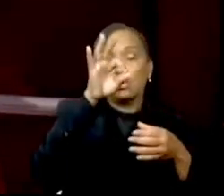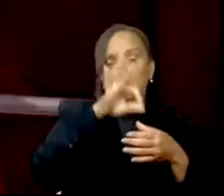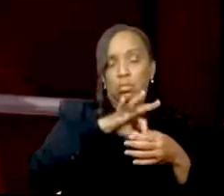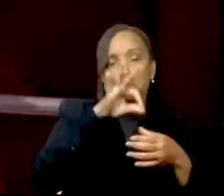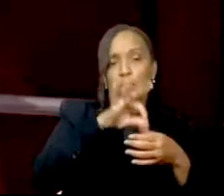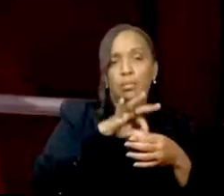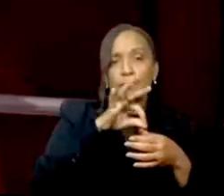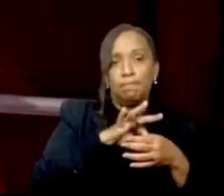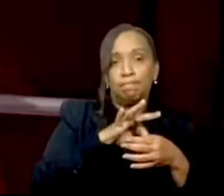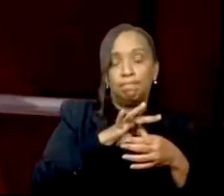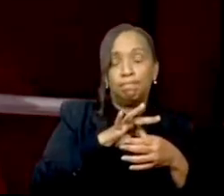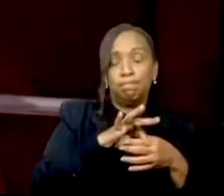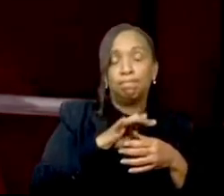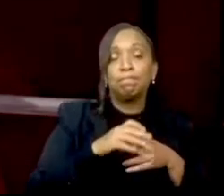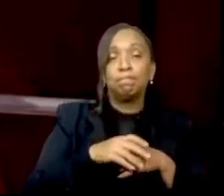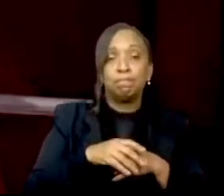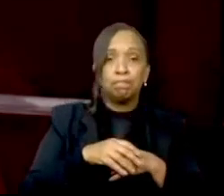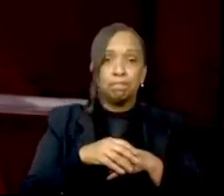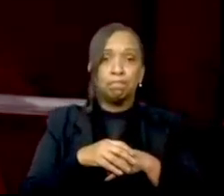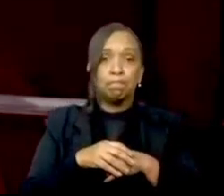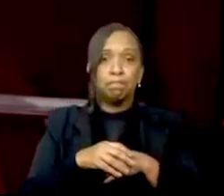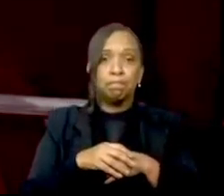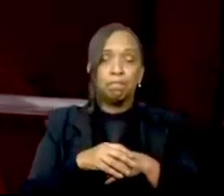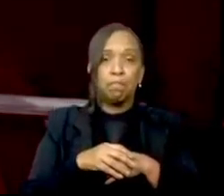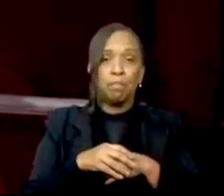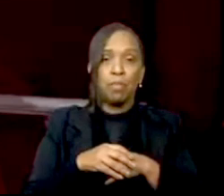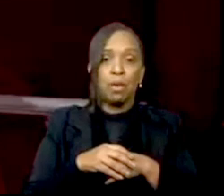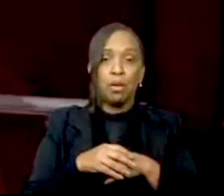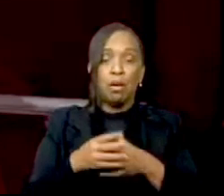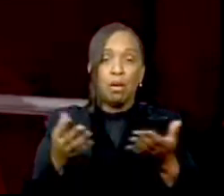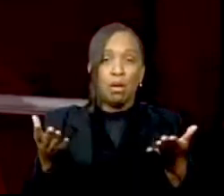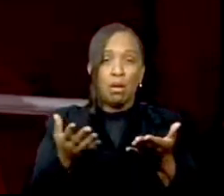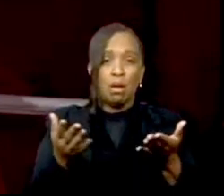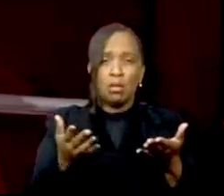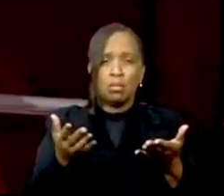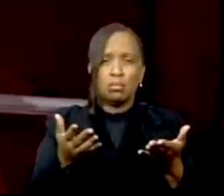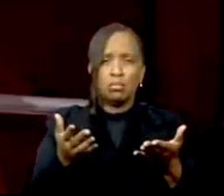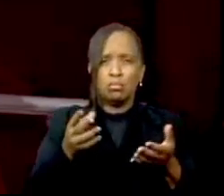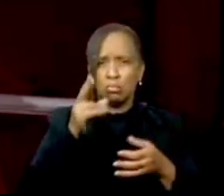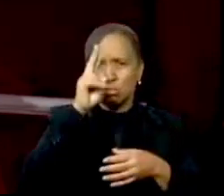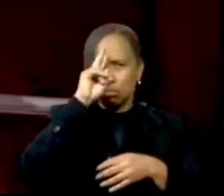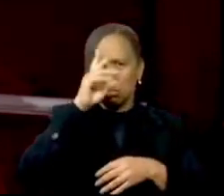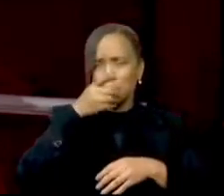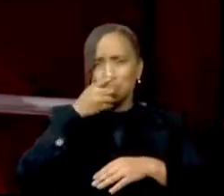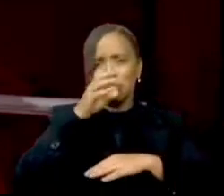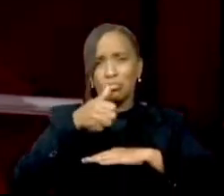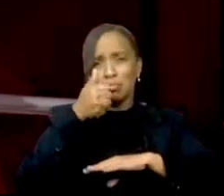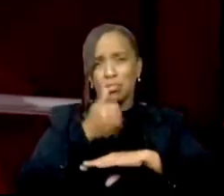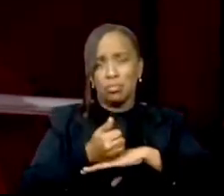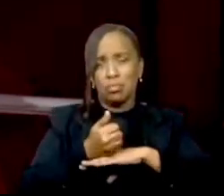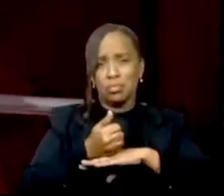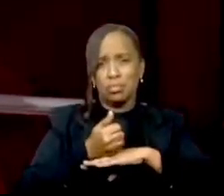República hemos tenido 40 reformas constitucionales con